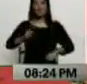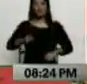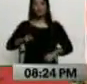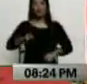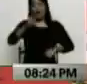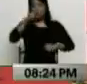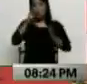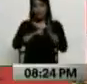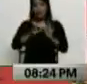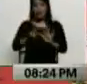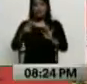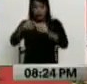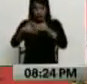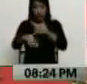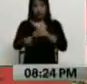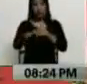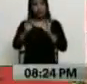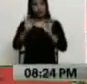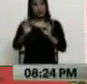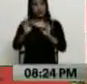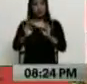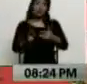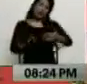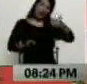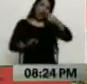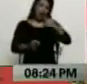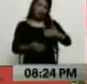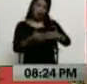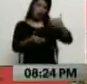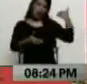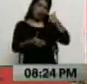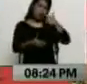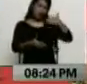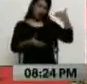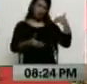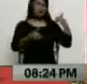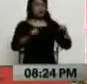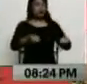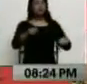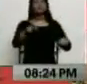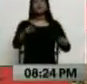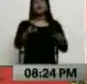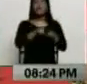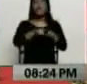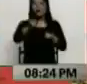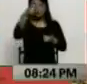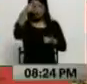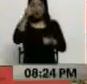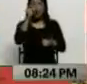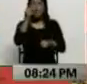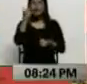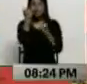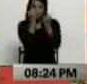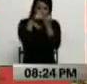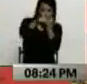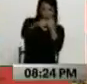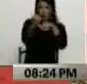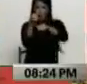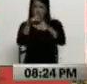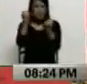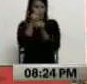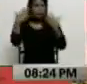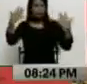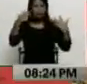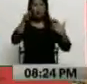diferencia en el 2017 en el 2016 nosotros estuvimos como ustedes conocen a moham mal